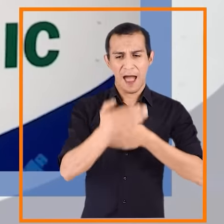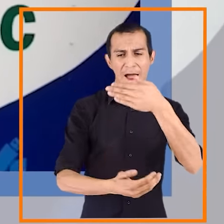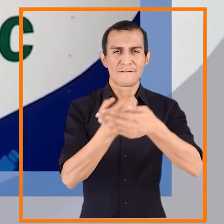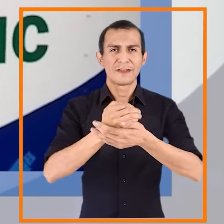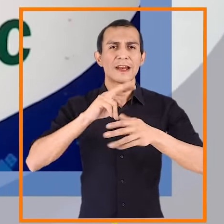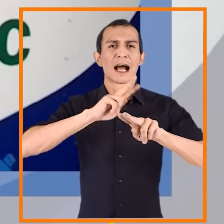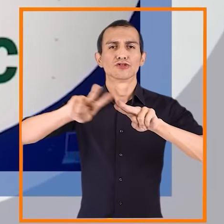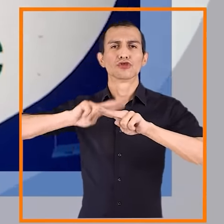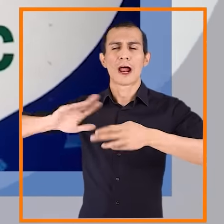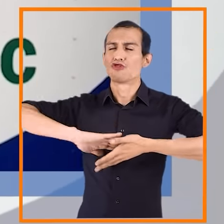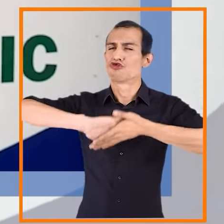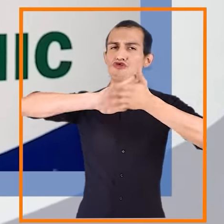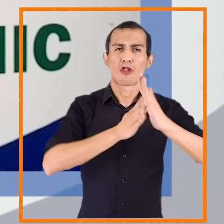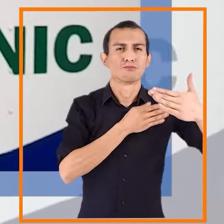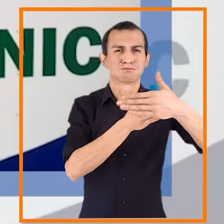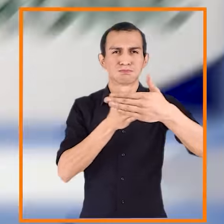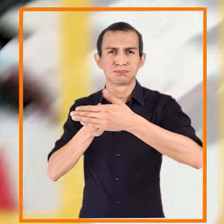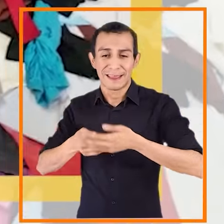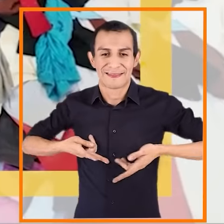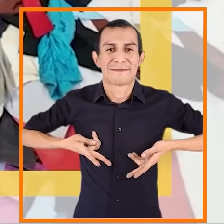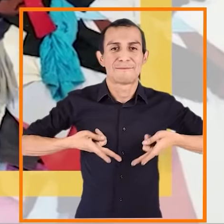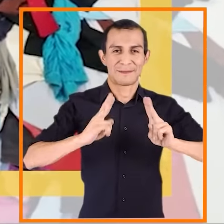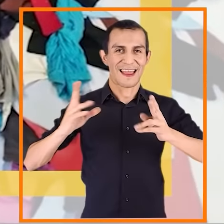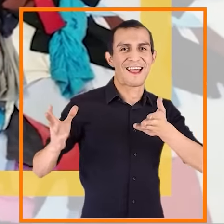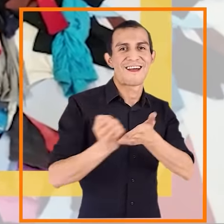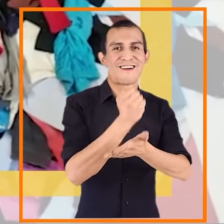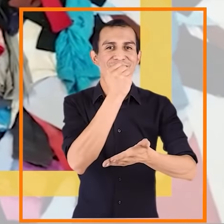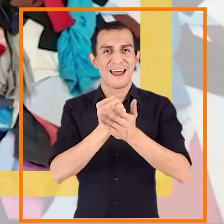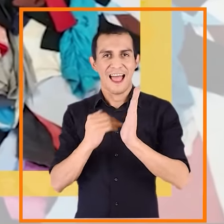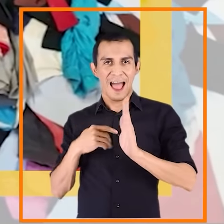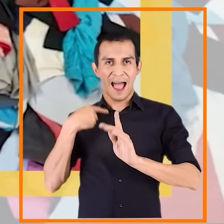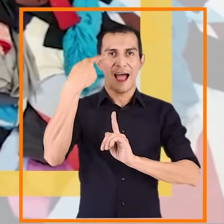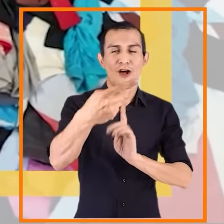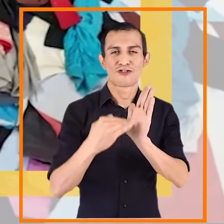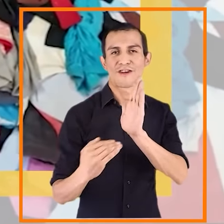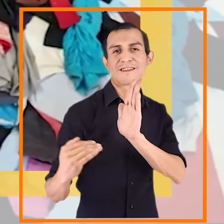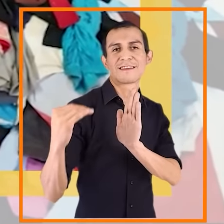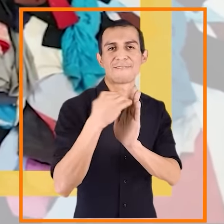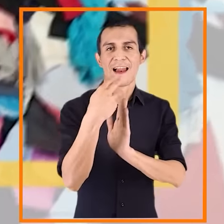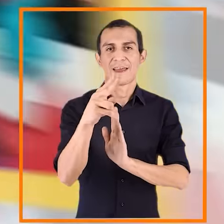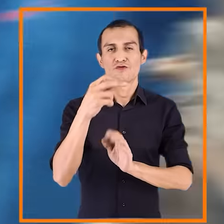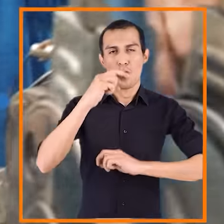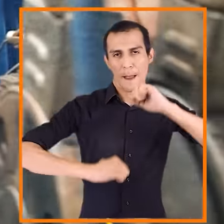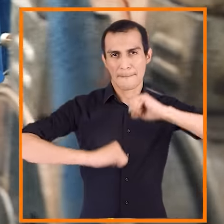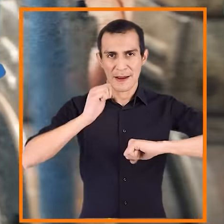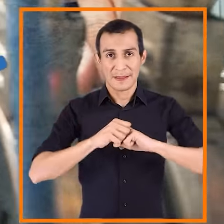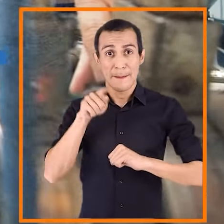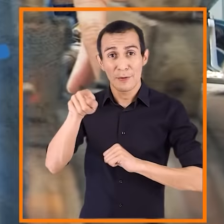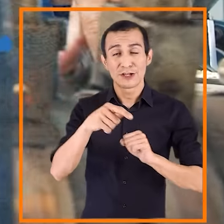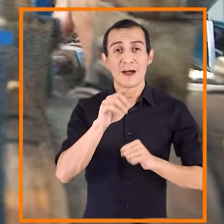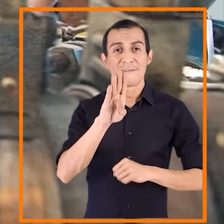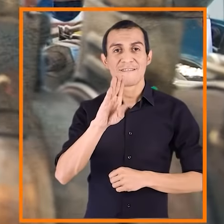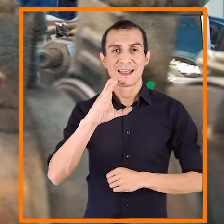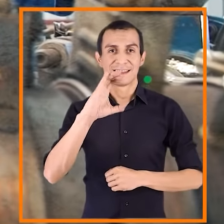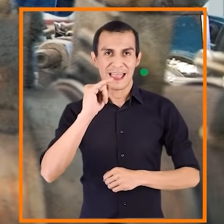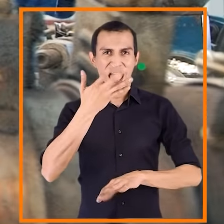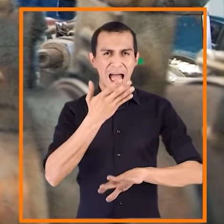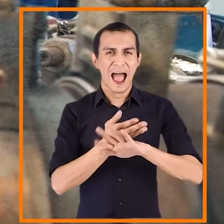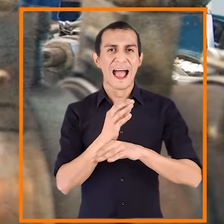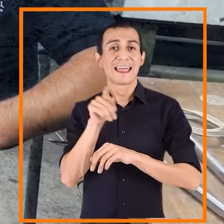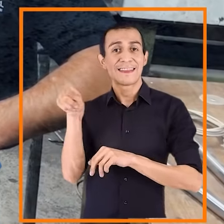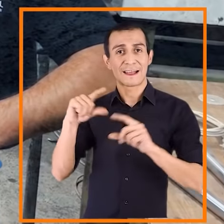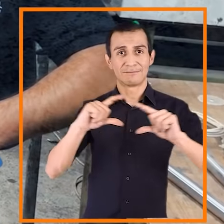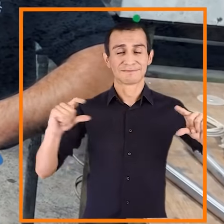y resolver todos los obstáculos que te permitirán llegar al siguiente nivel en tu pyme. Por eso, en BCI